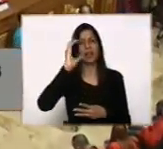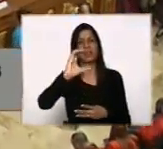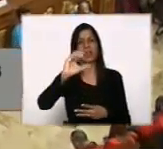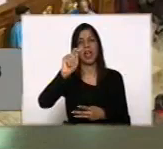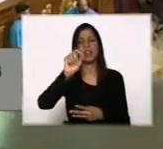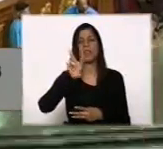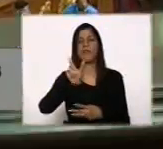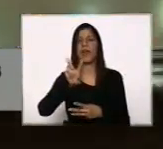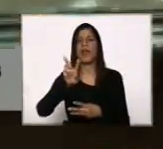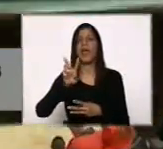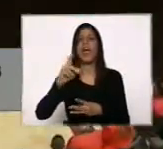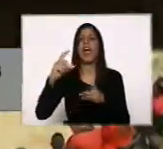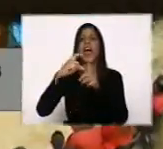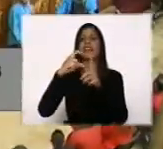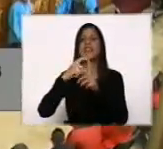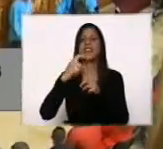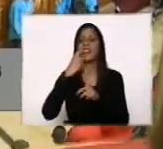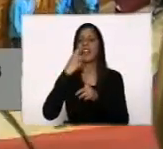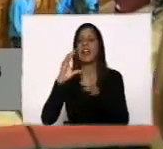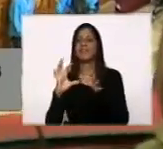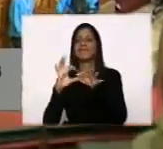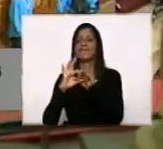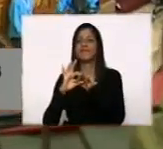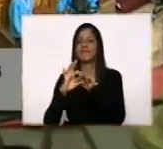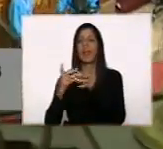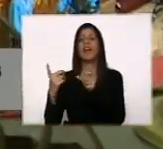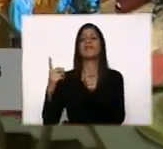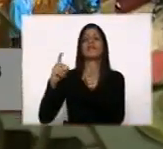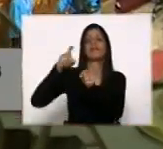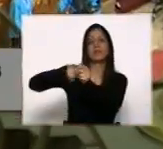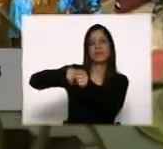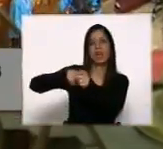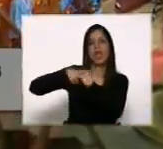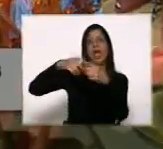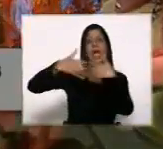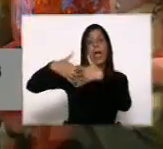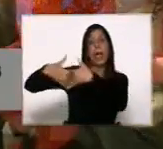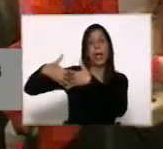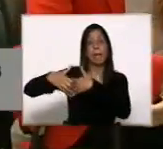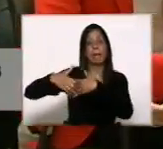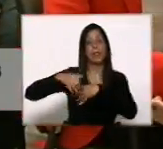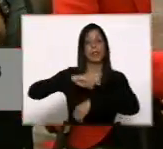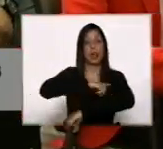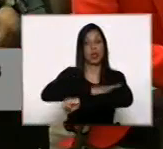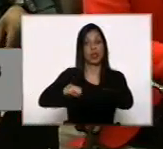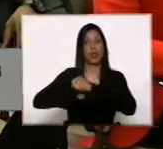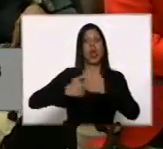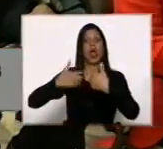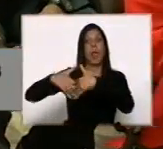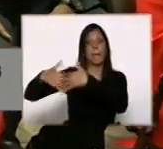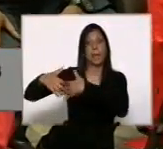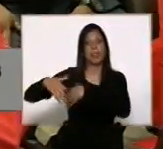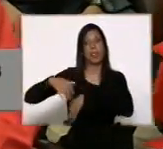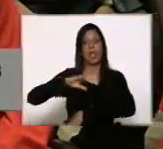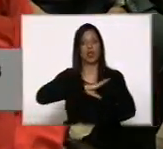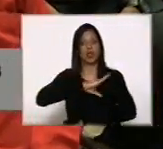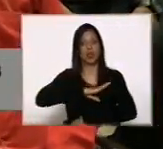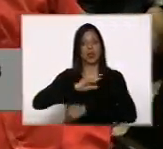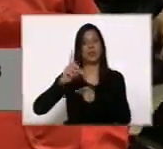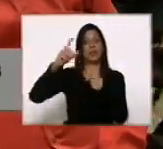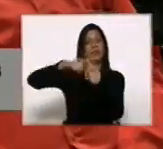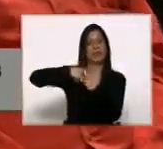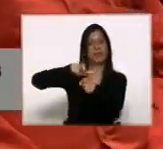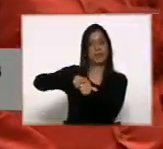que un apéndice de Acción Democrática, y los empresarios a través de Fede Cámara. Así se tomaban las